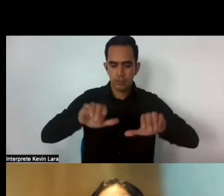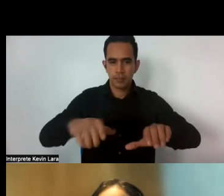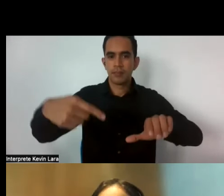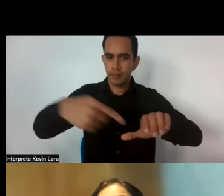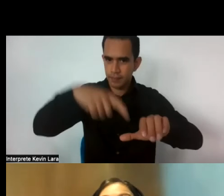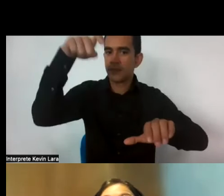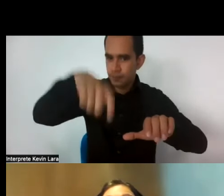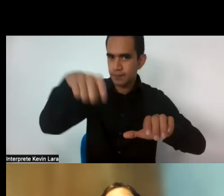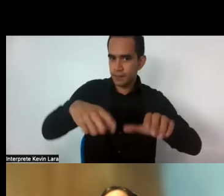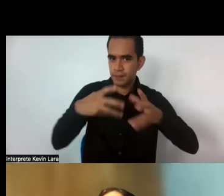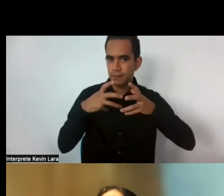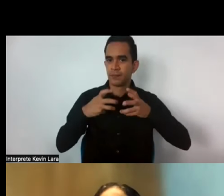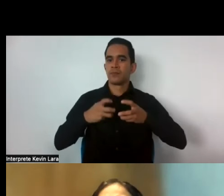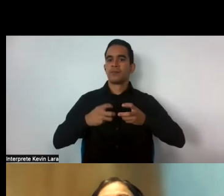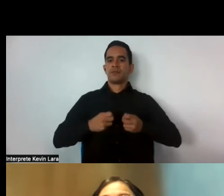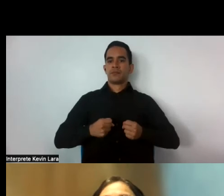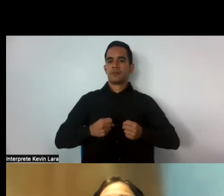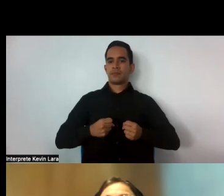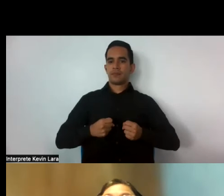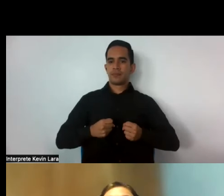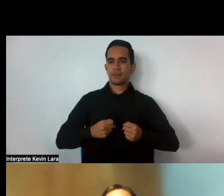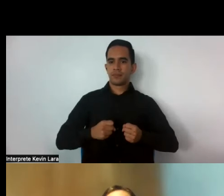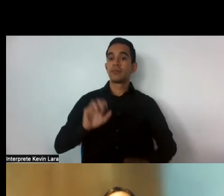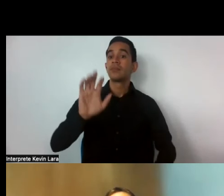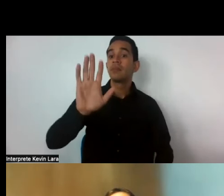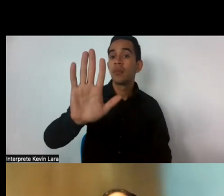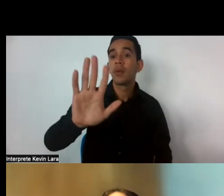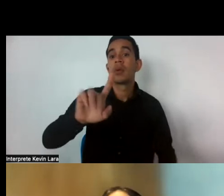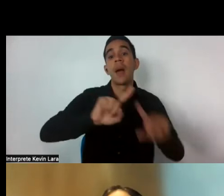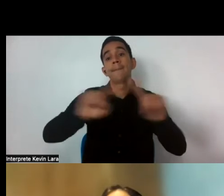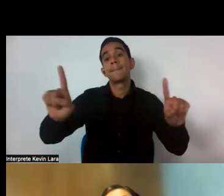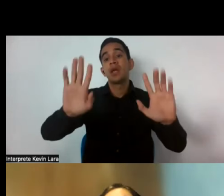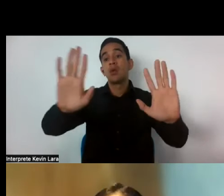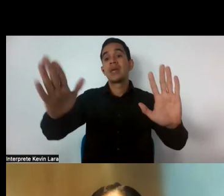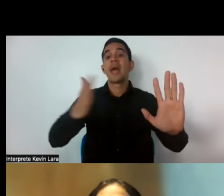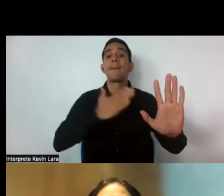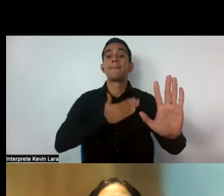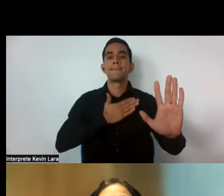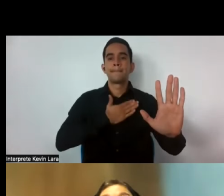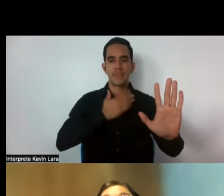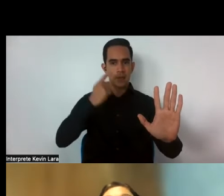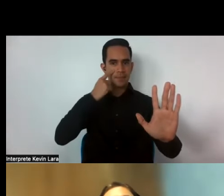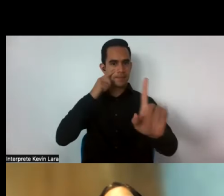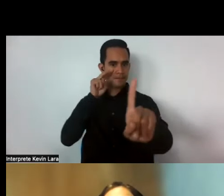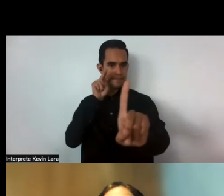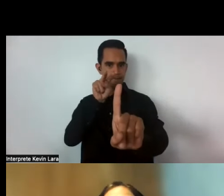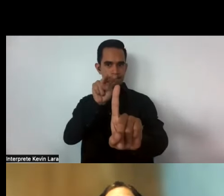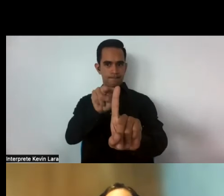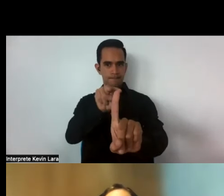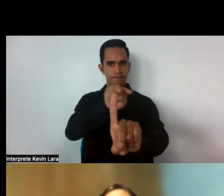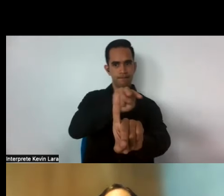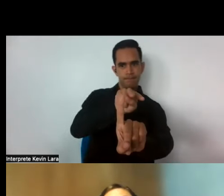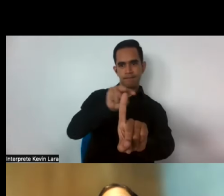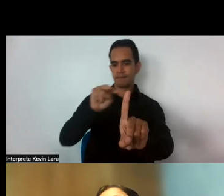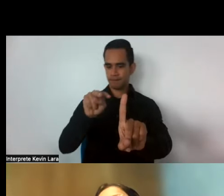lo cierto es que todo sucede con lo que yo percibo. Y en este momento yo les pido,